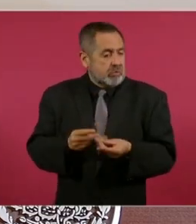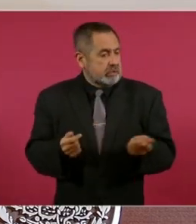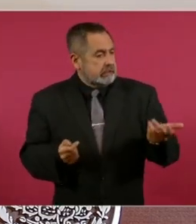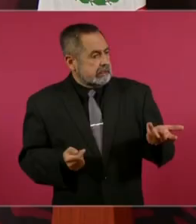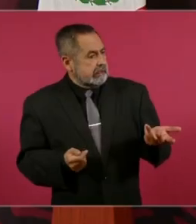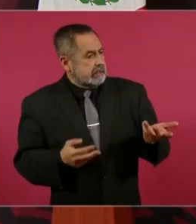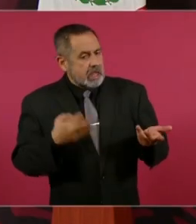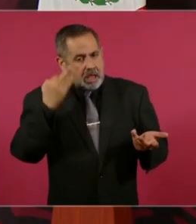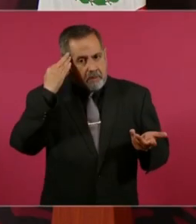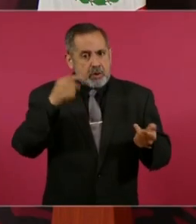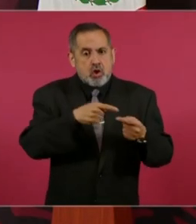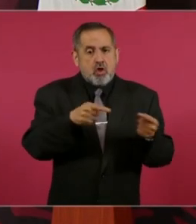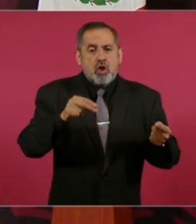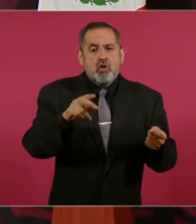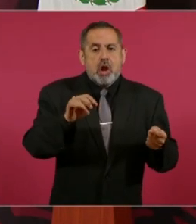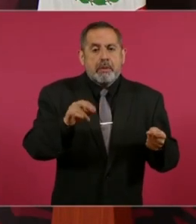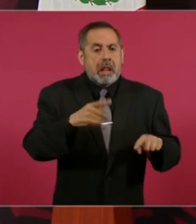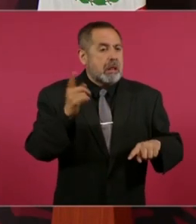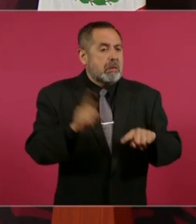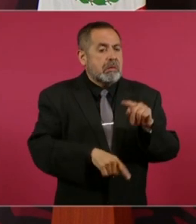Durante el periodo neoliberal,